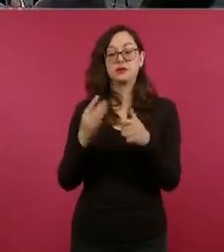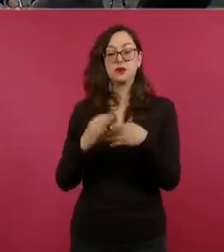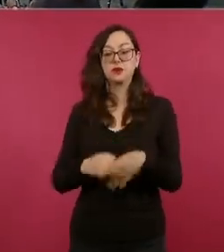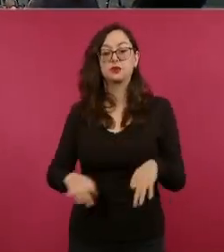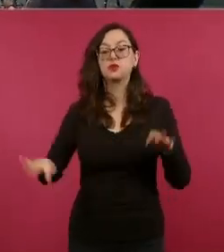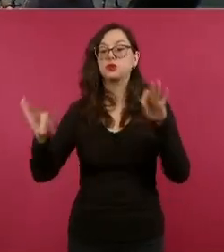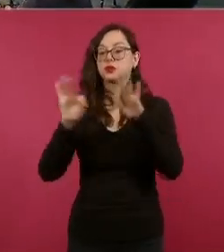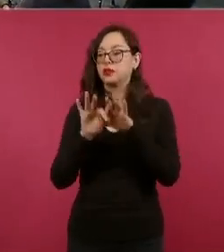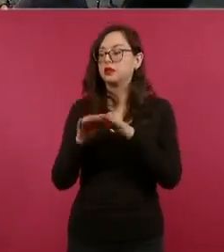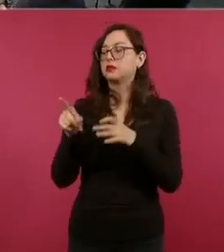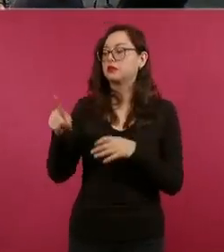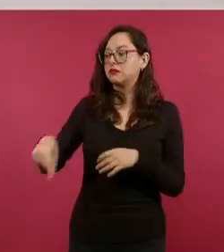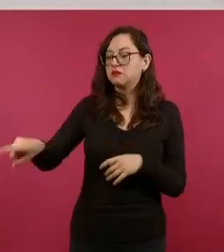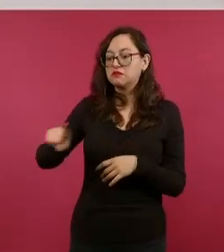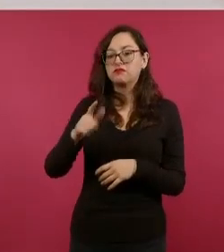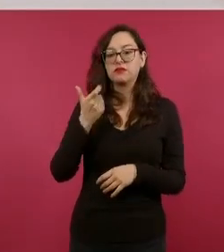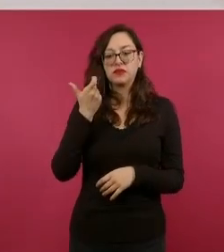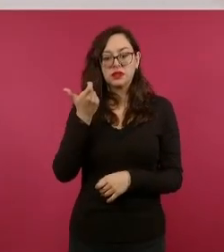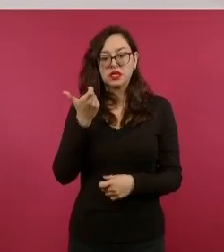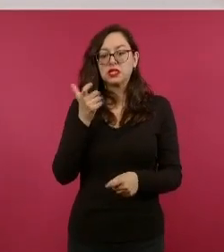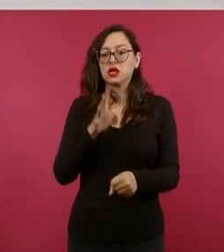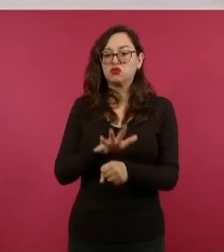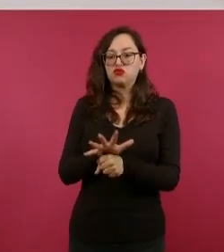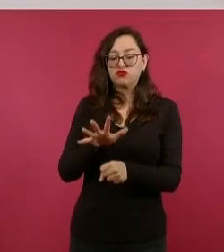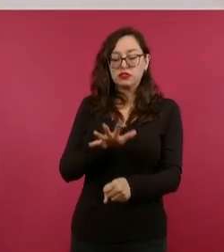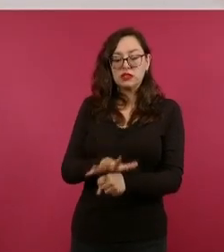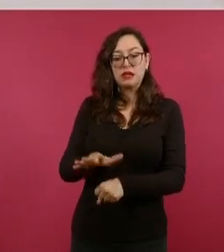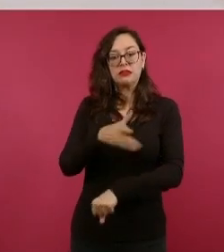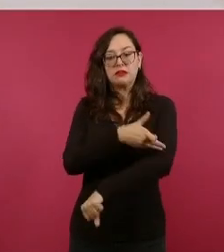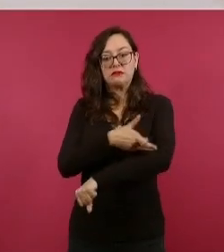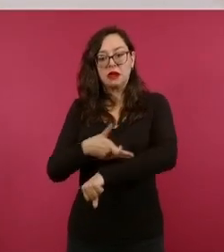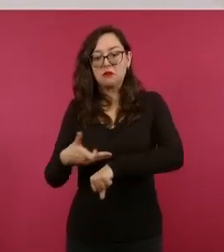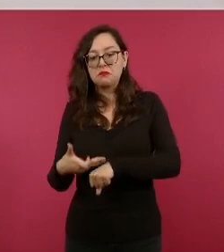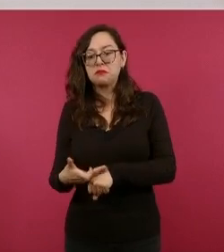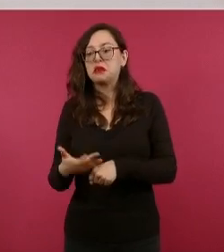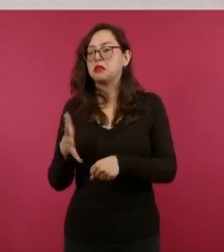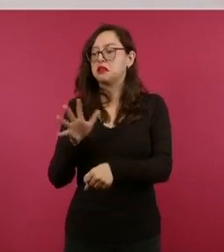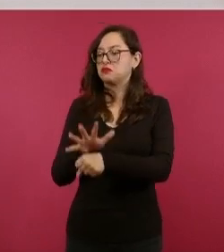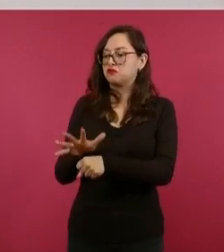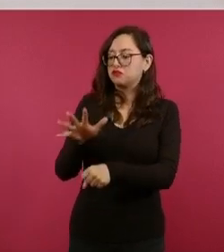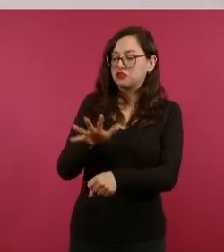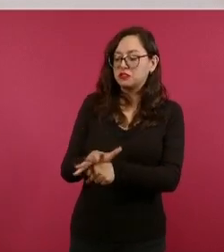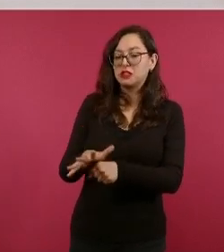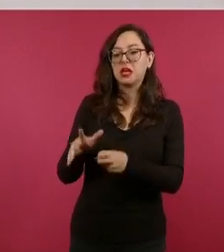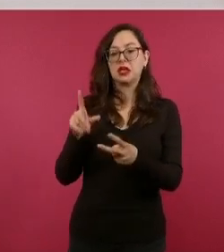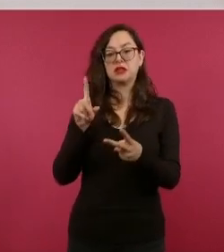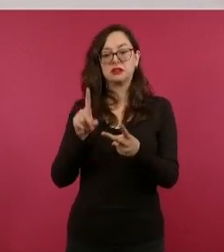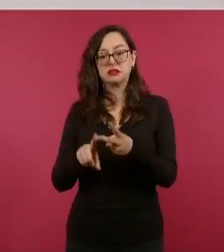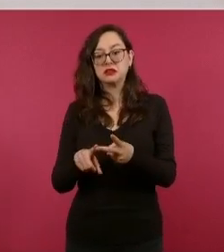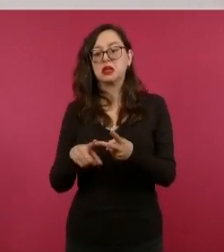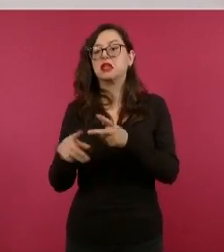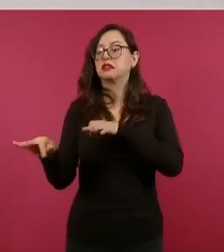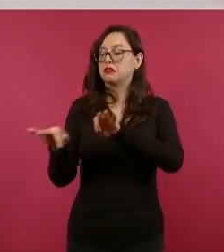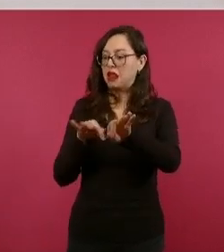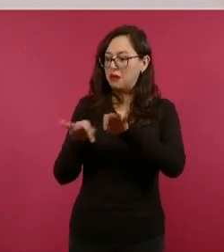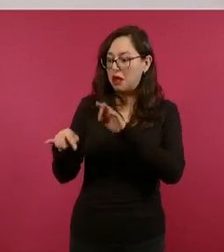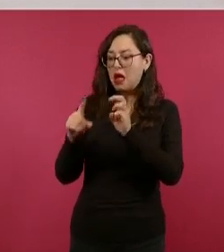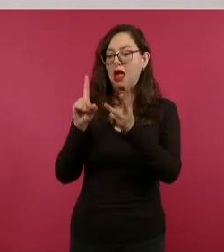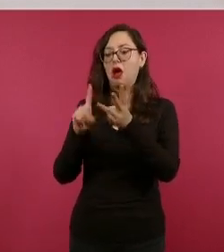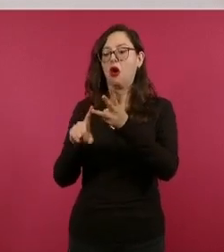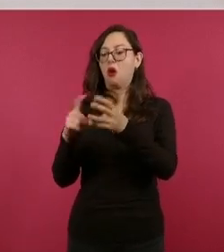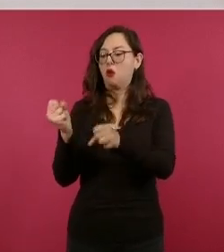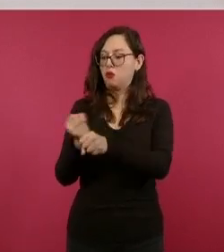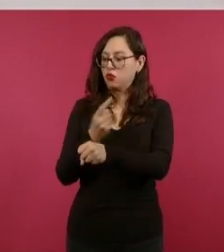falta de ingresos en la familia, el que se garantice a los jóvenes el derecho al trabajo, el derecho